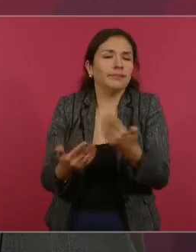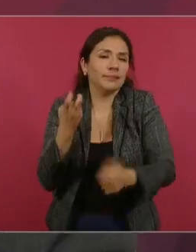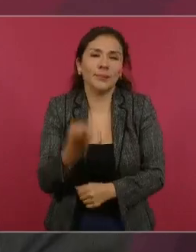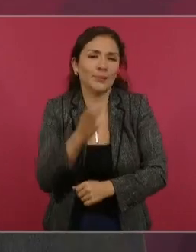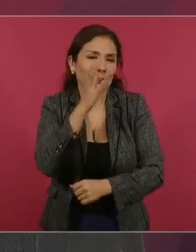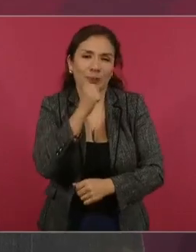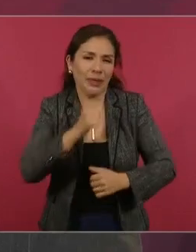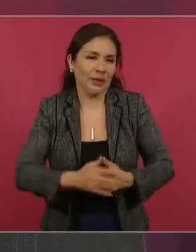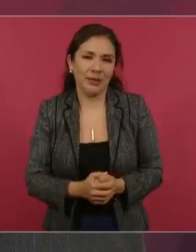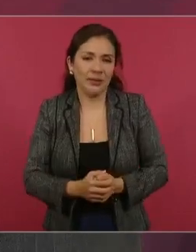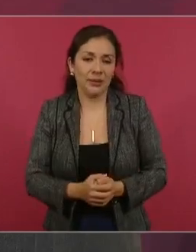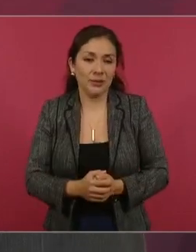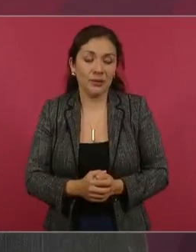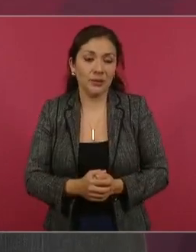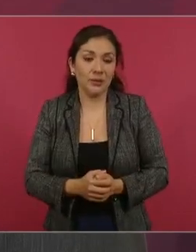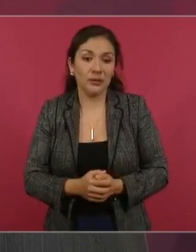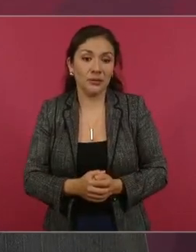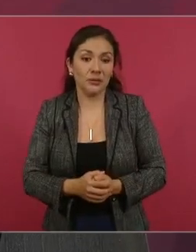que si